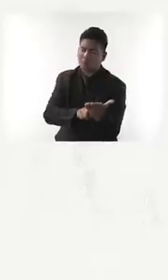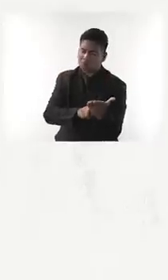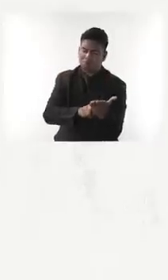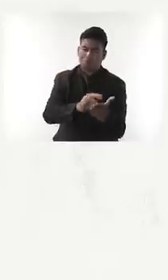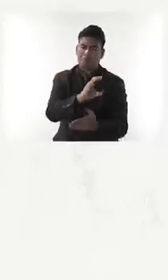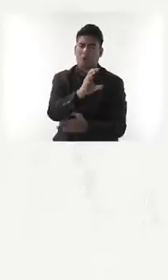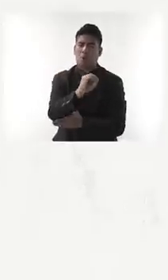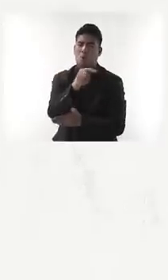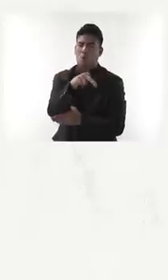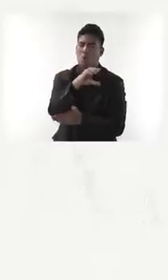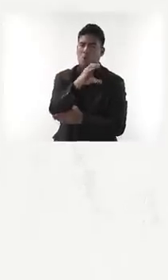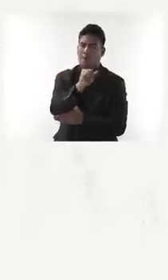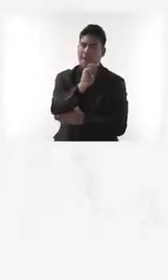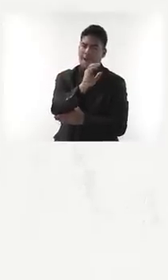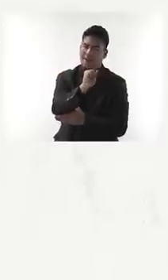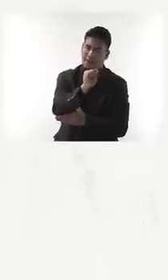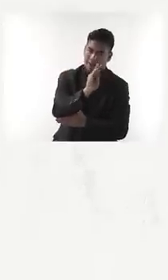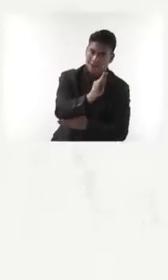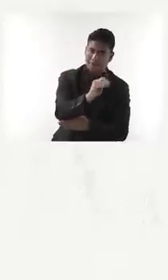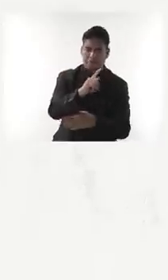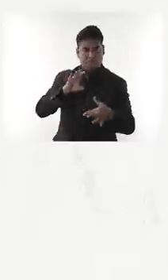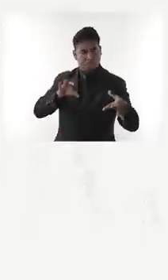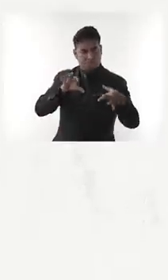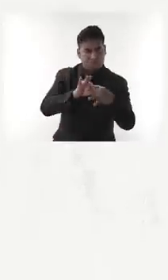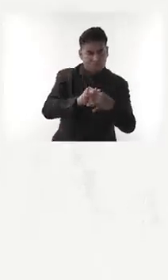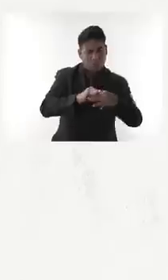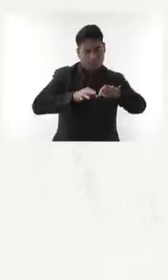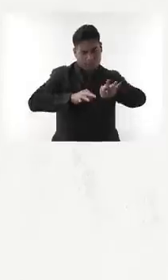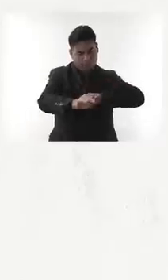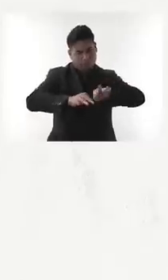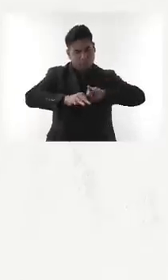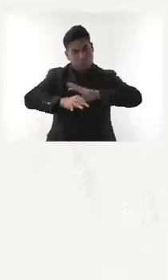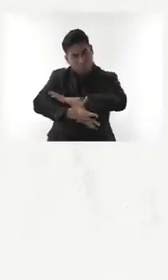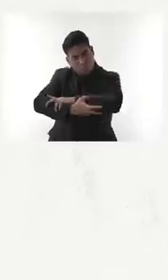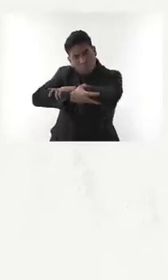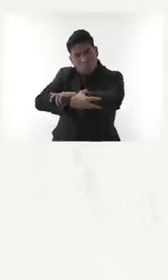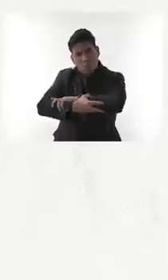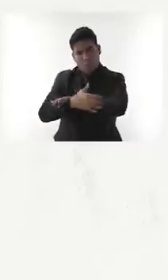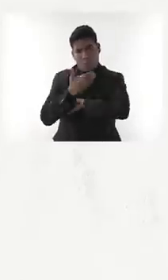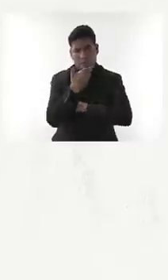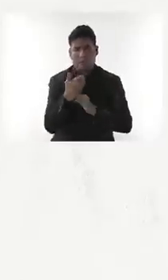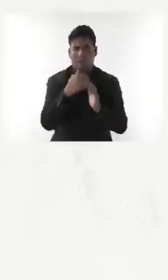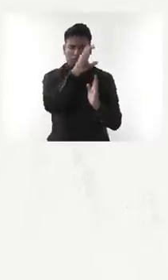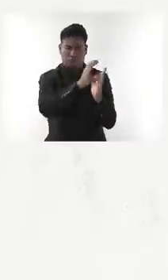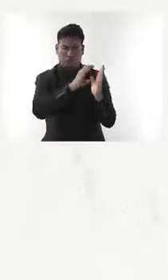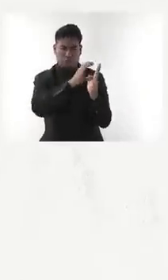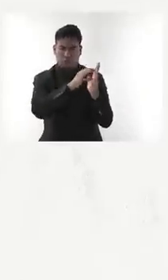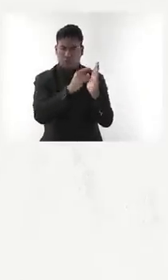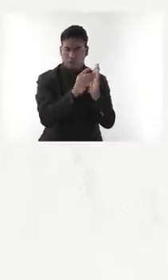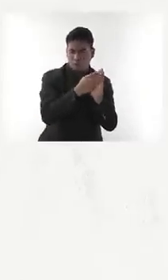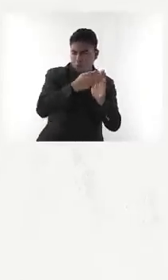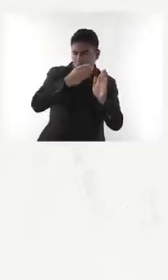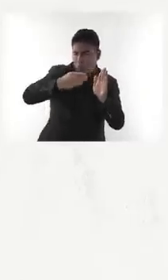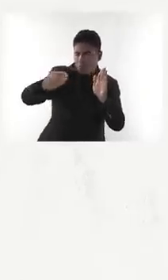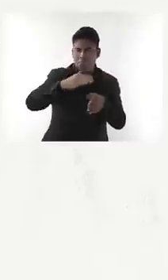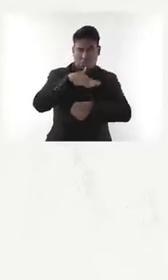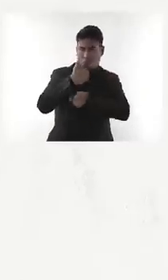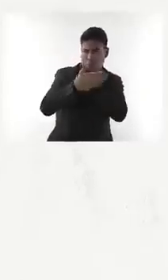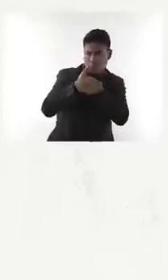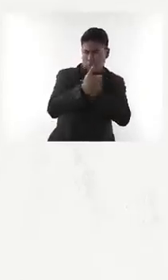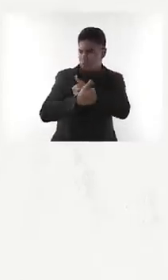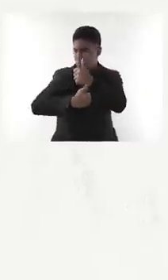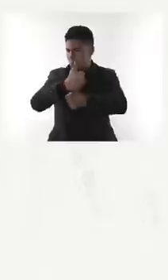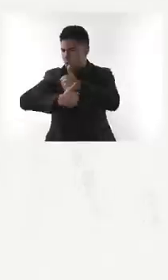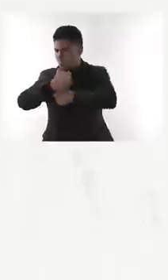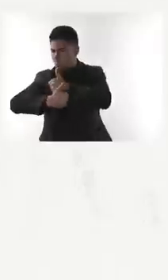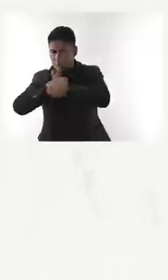CONCACAF en el nuevo calendario de competencias, brindando más oportunidades de jugar contra selecciones